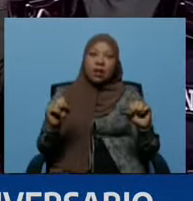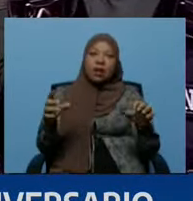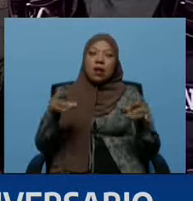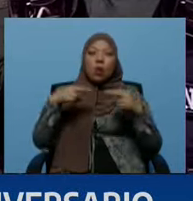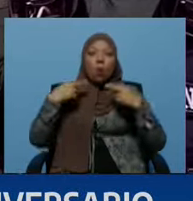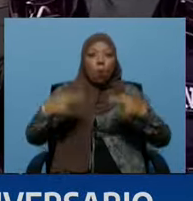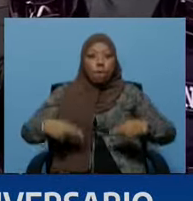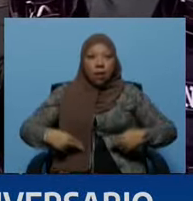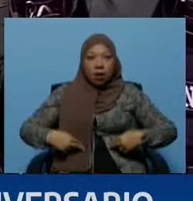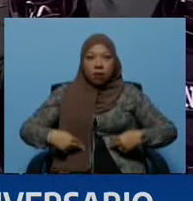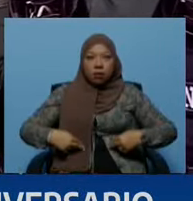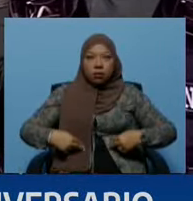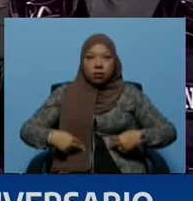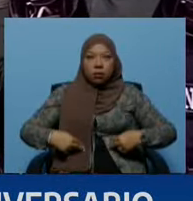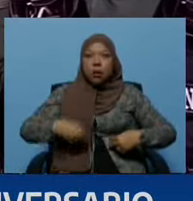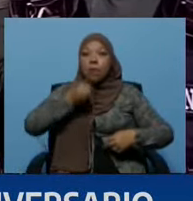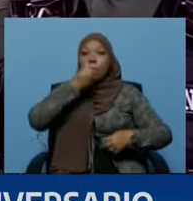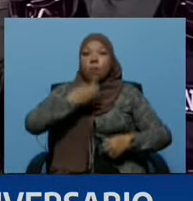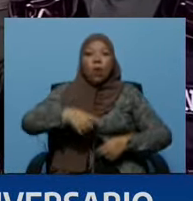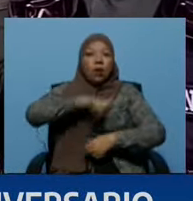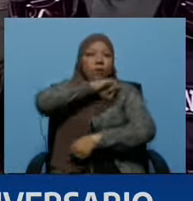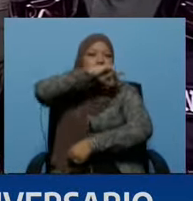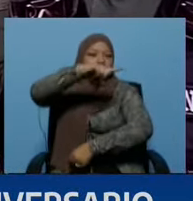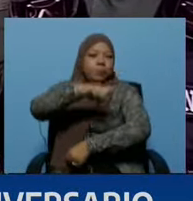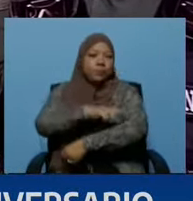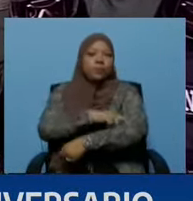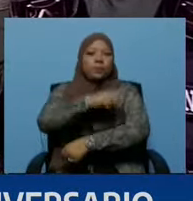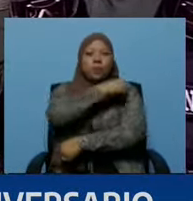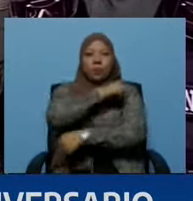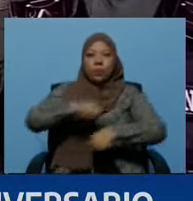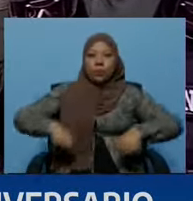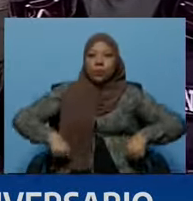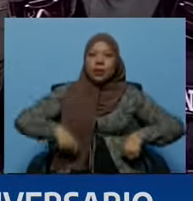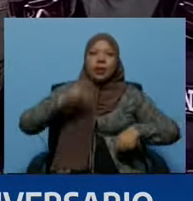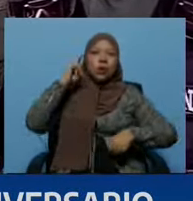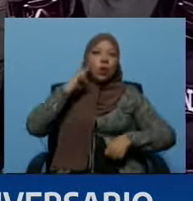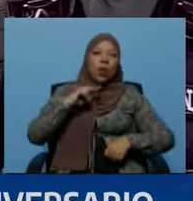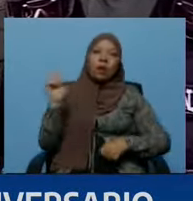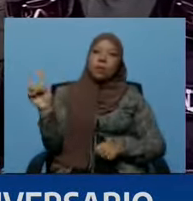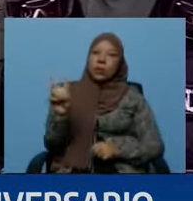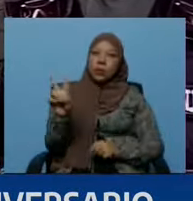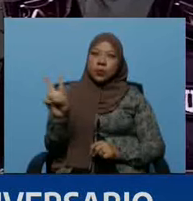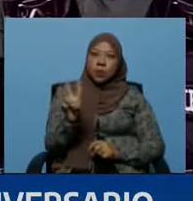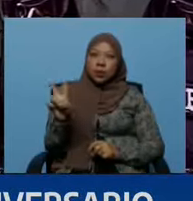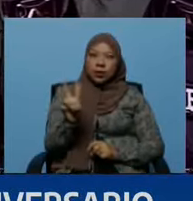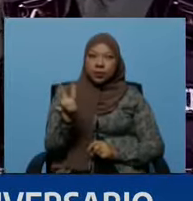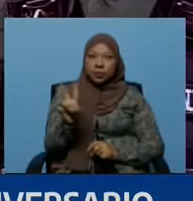humana y poderosa Guardia Nacional Bolivariana que tiene Venezuela,